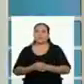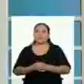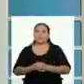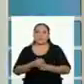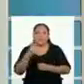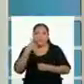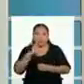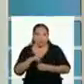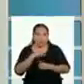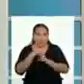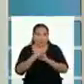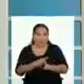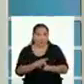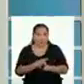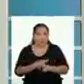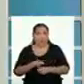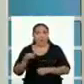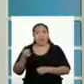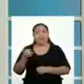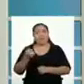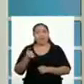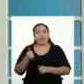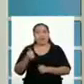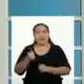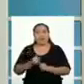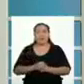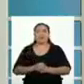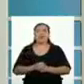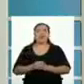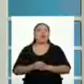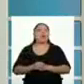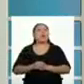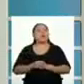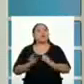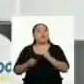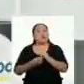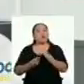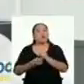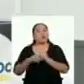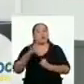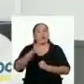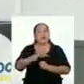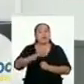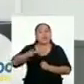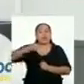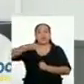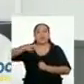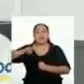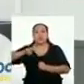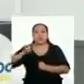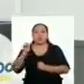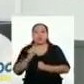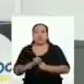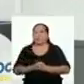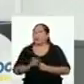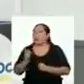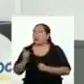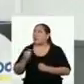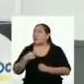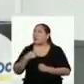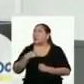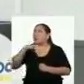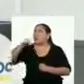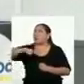¿Viste el resultado? El día 10 ahorrarías un total de 512 soles. ¡Asu! Eso es justo el monto que